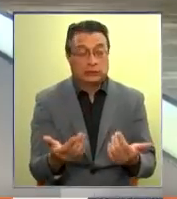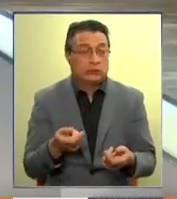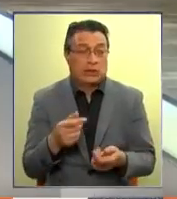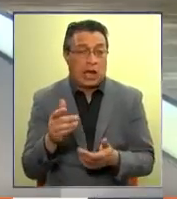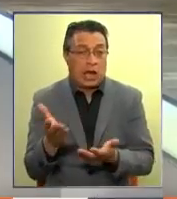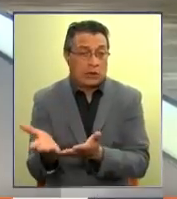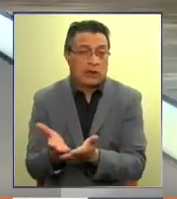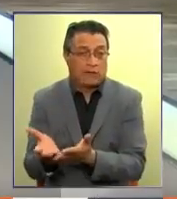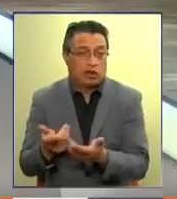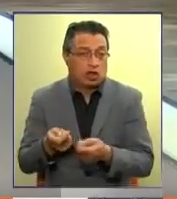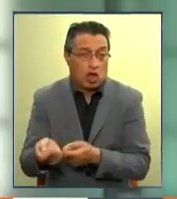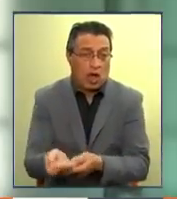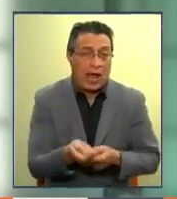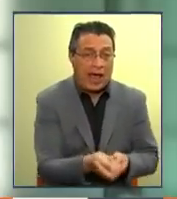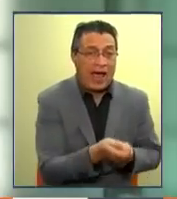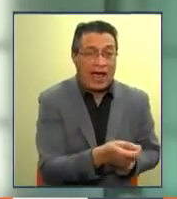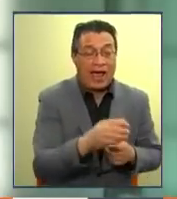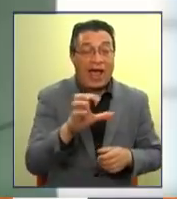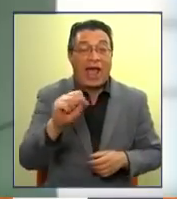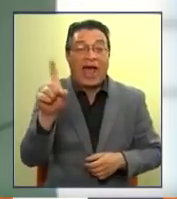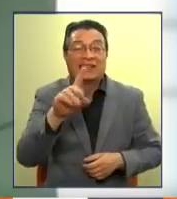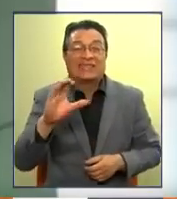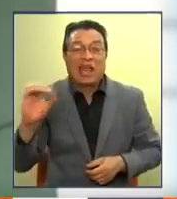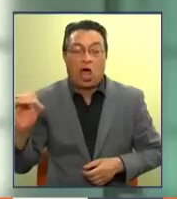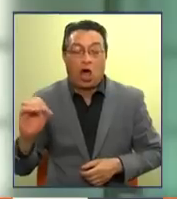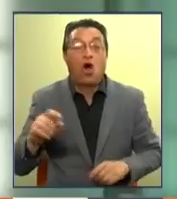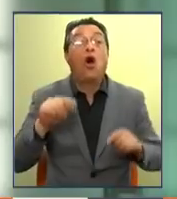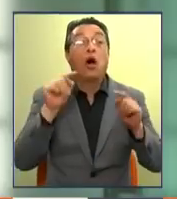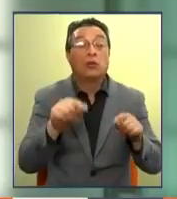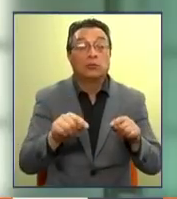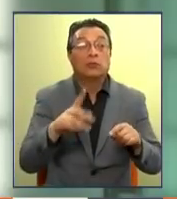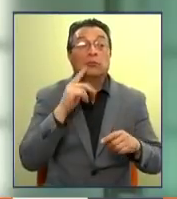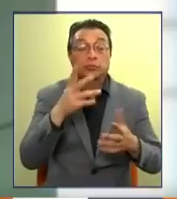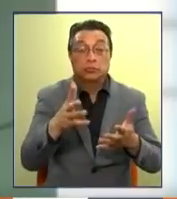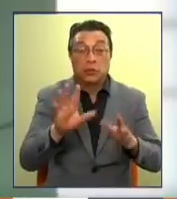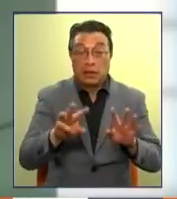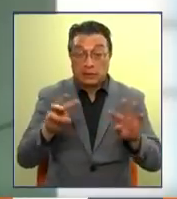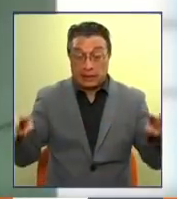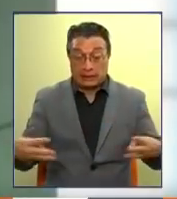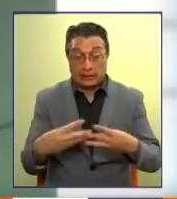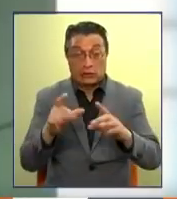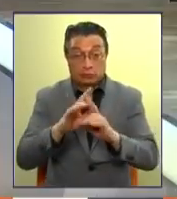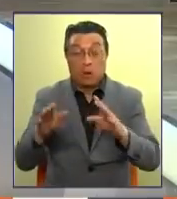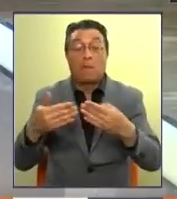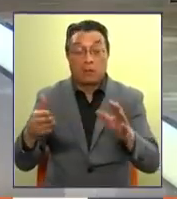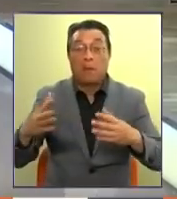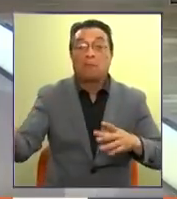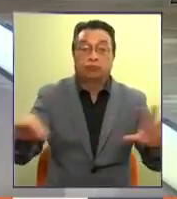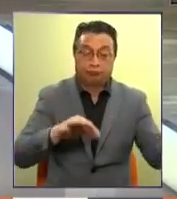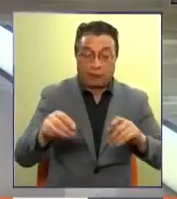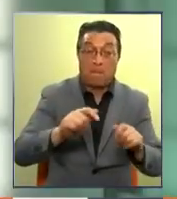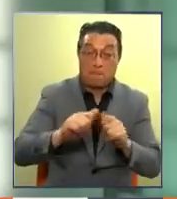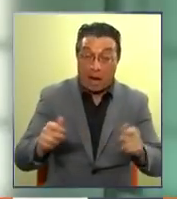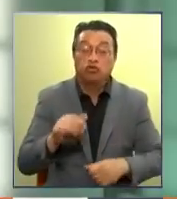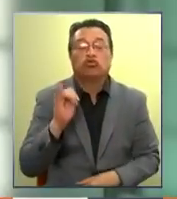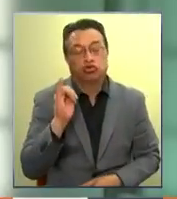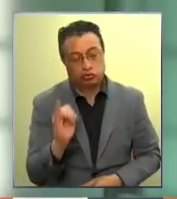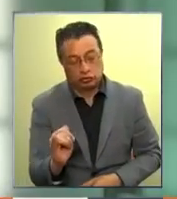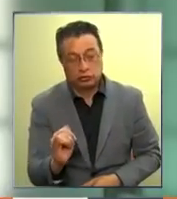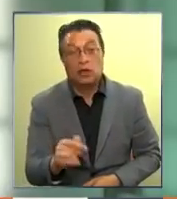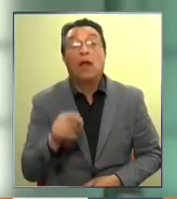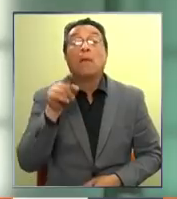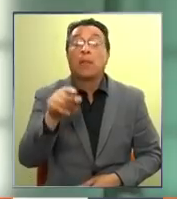ir pidiendo esos servicios a la medida que se vayan abriendo más estaciones y la red esté más operativa? Exactamente. Le quería preguntar en relación a